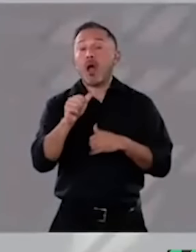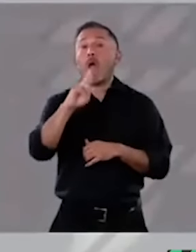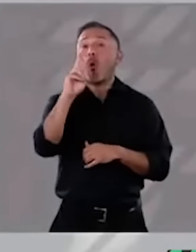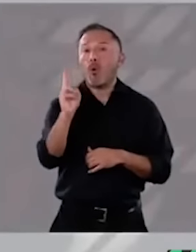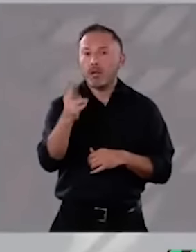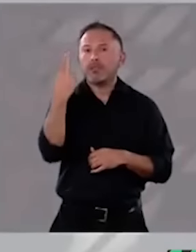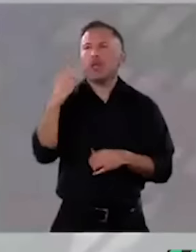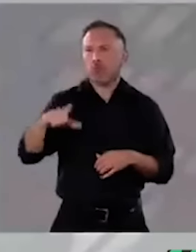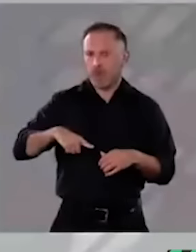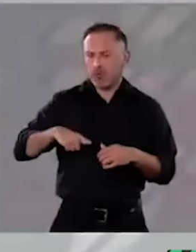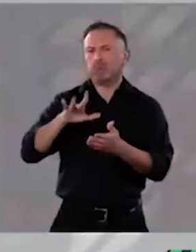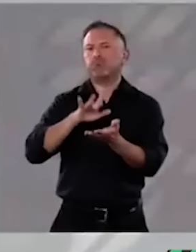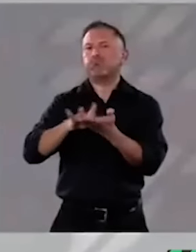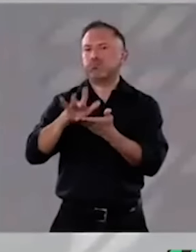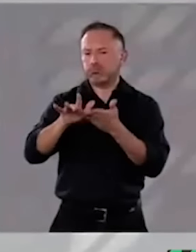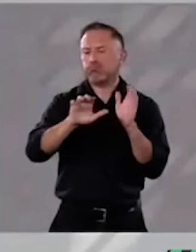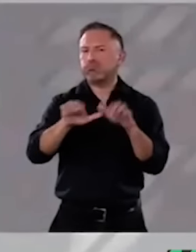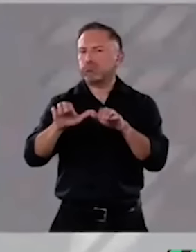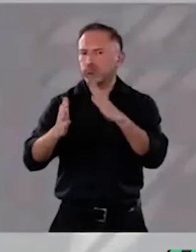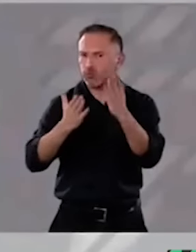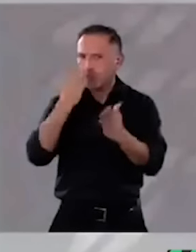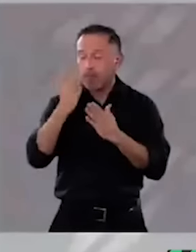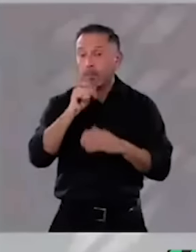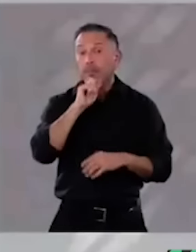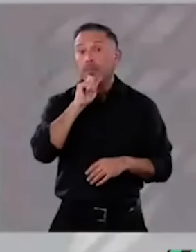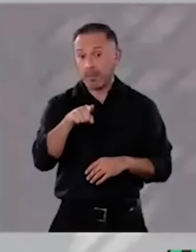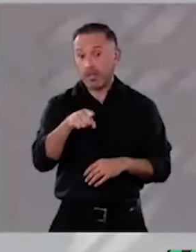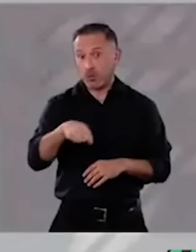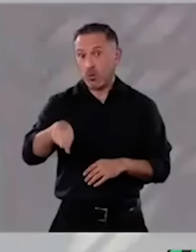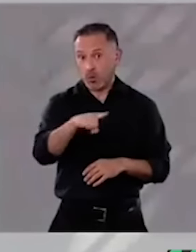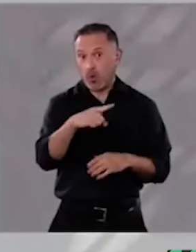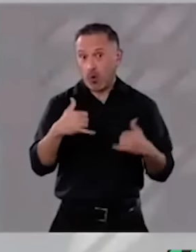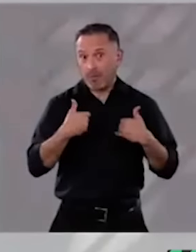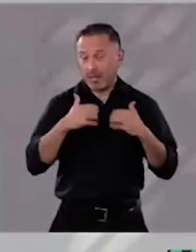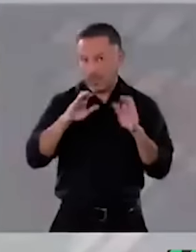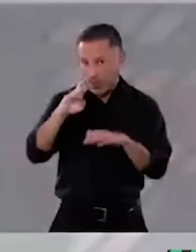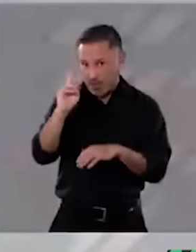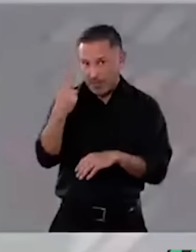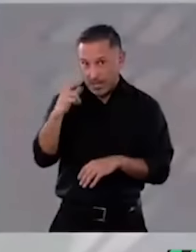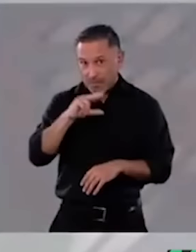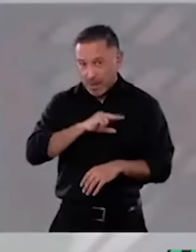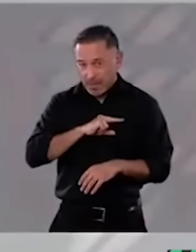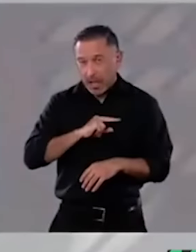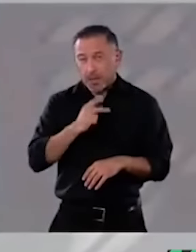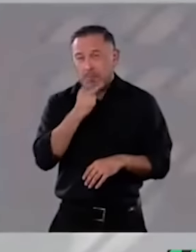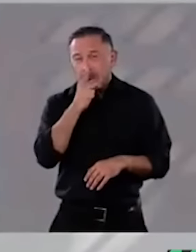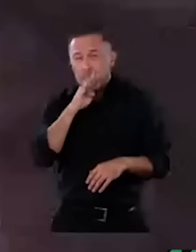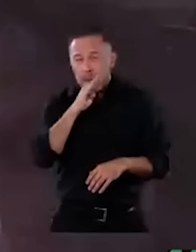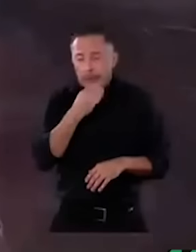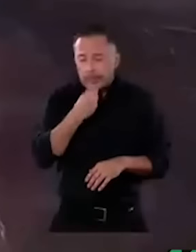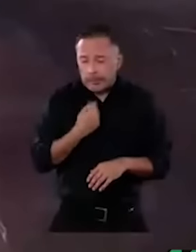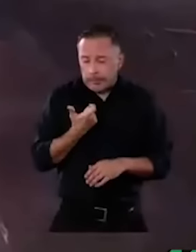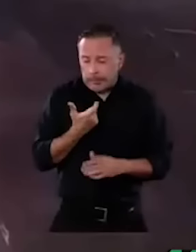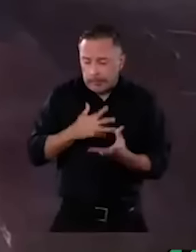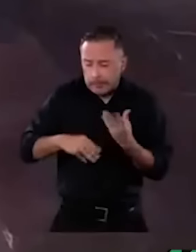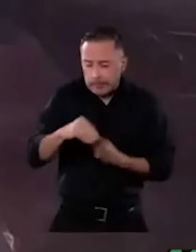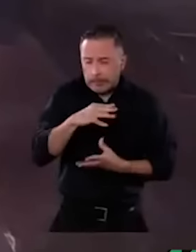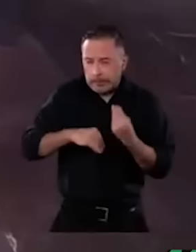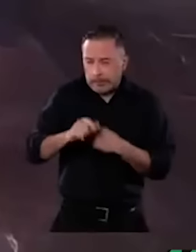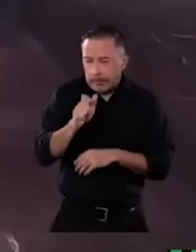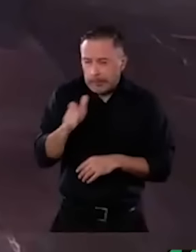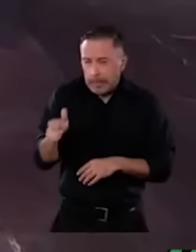públicas y también extendiendo beneficios a quienes estudian en una universidad privada por el gran sacrificio que hacen sus madres y sus padres para tener